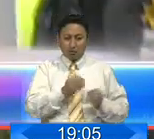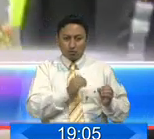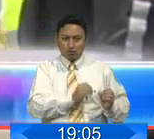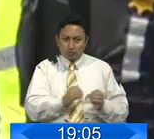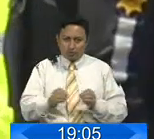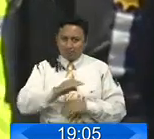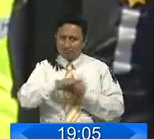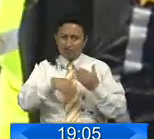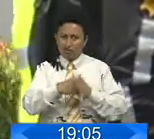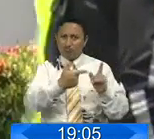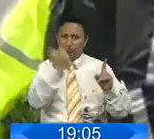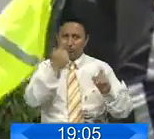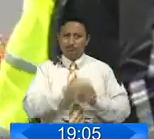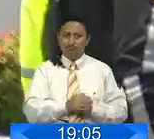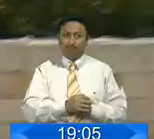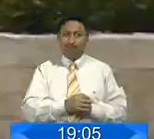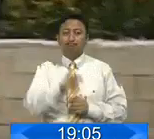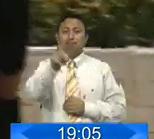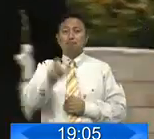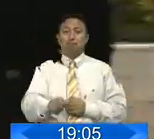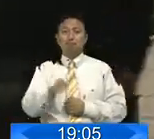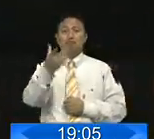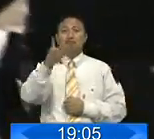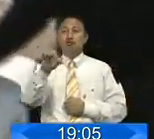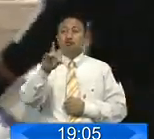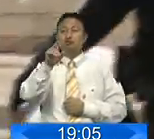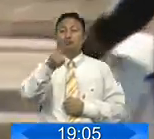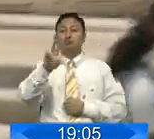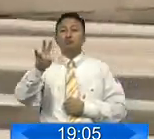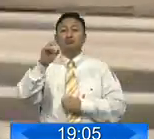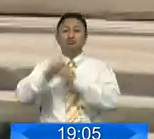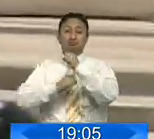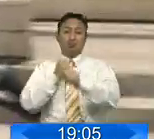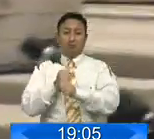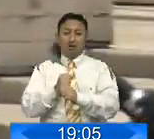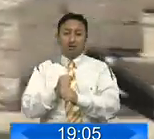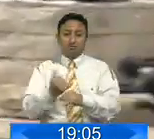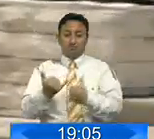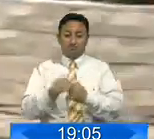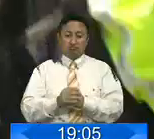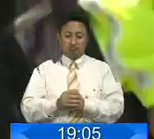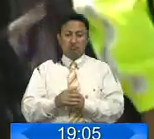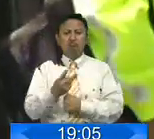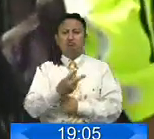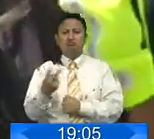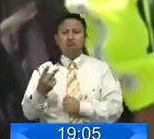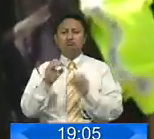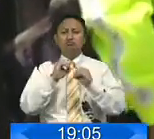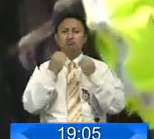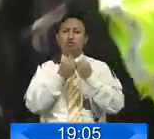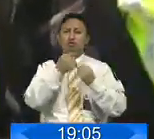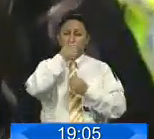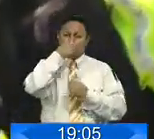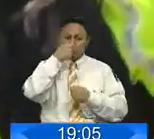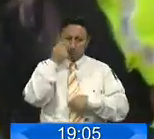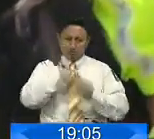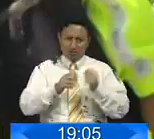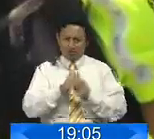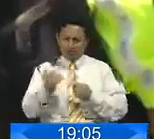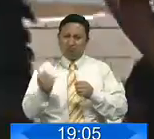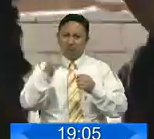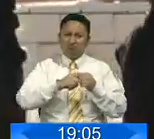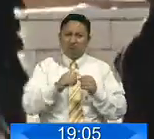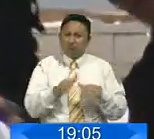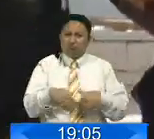atentado. Los aprehendidos en ese caso tienen entre 18 y 27 años y ahora indagan qué relación tendrían con organizaciones dedicadas al